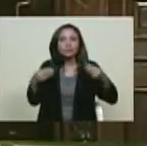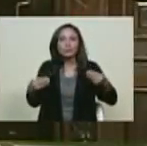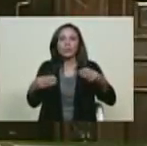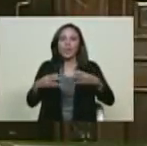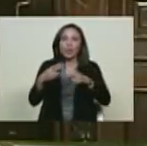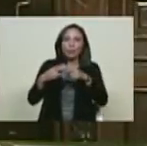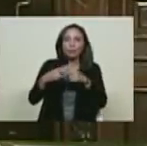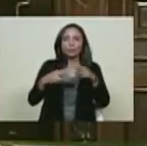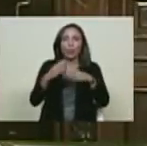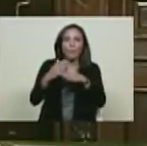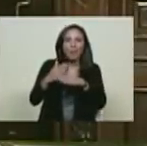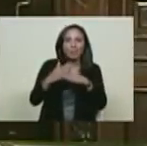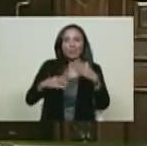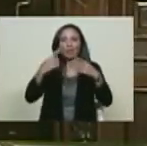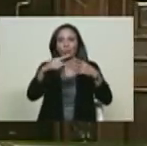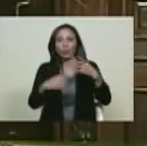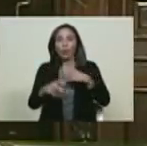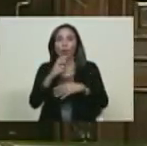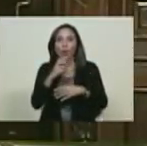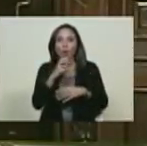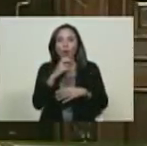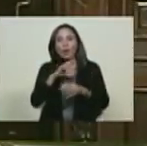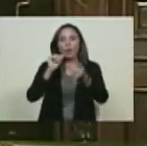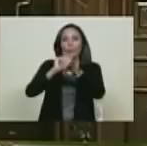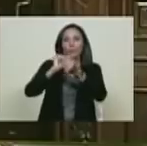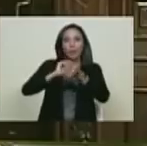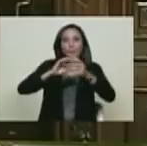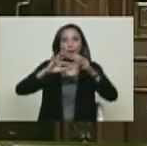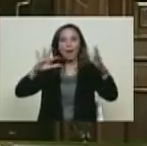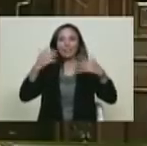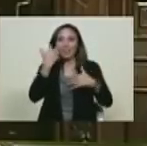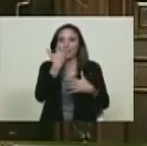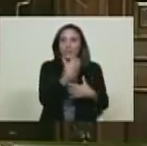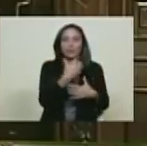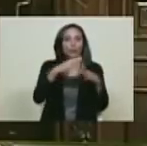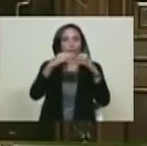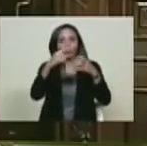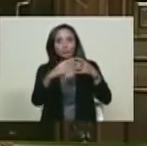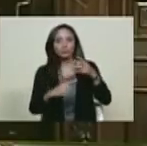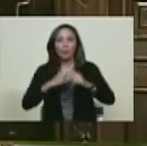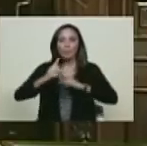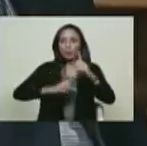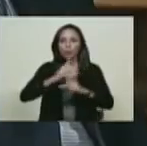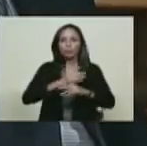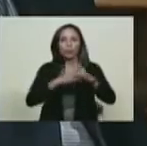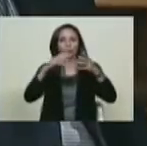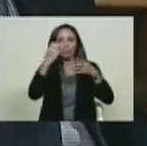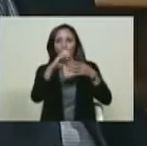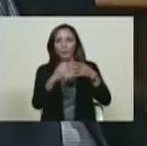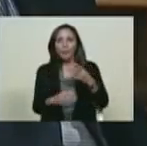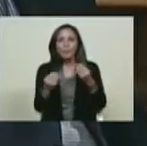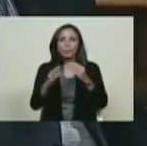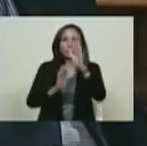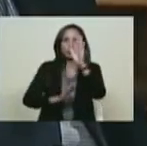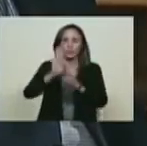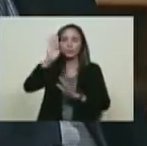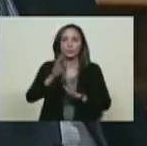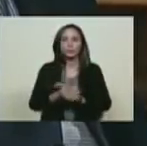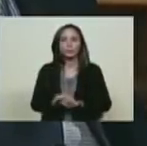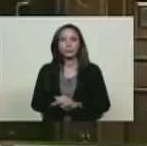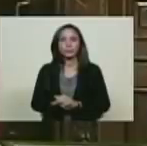del oro, de las piedras preciosas, del coltán. Fortaleciendo la producción de alimentos, fortaleciendo a nuestro